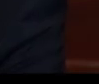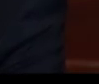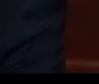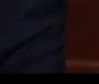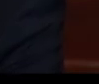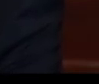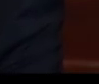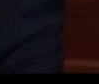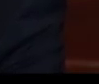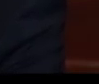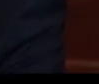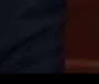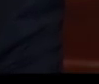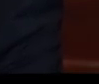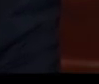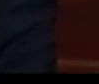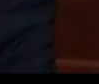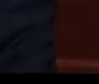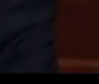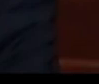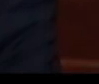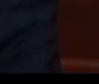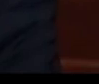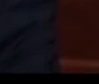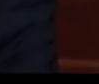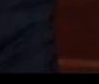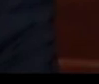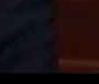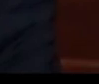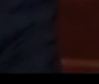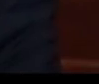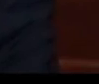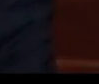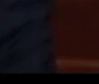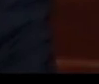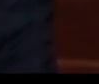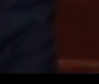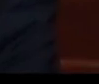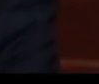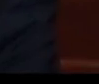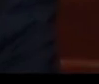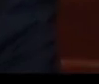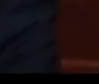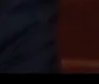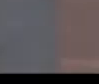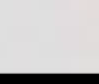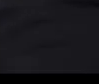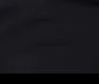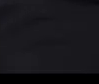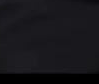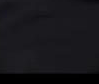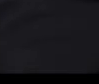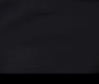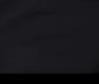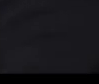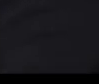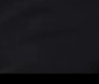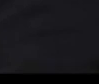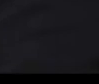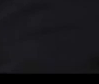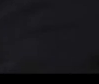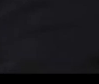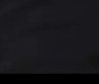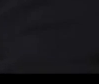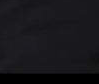solicitando en muchos casos consejo y saber por qué se tomaron ciertas decisiones. Al respecto,